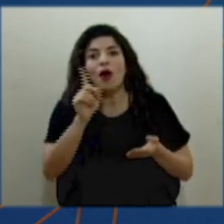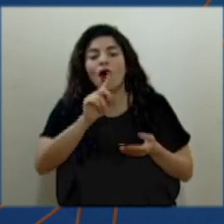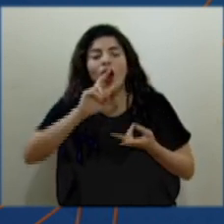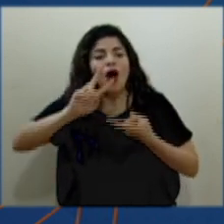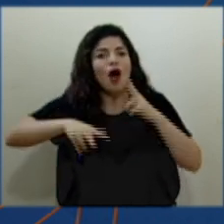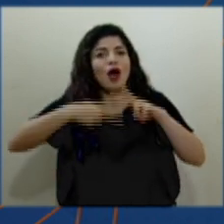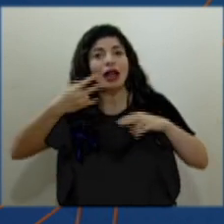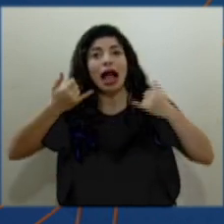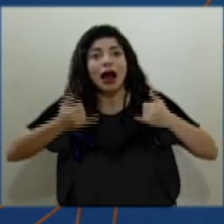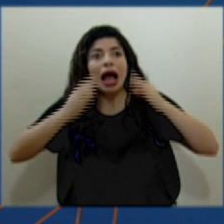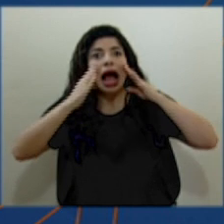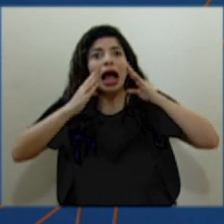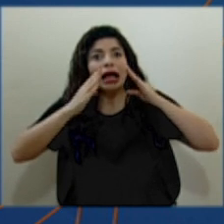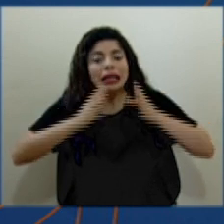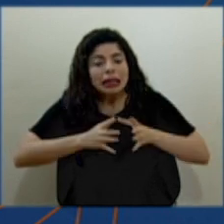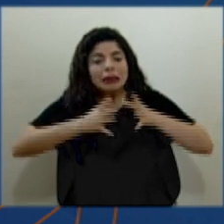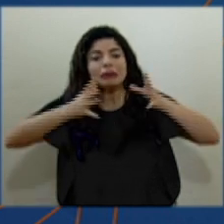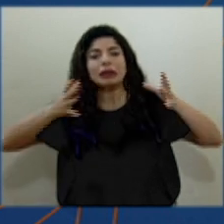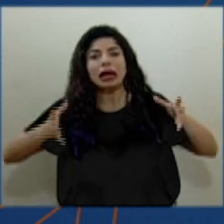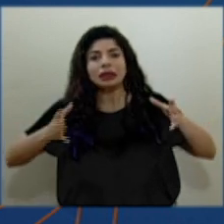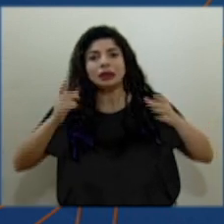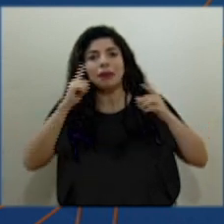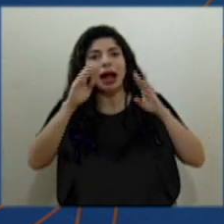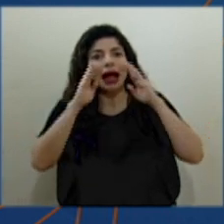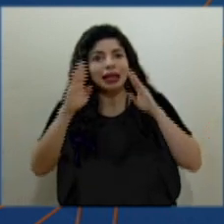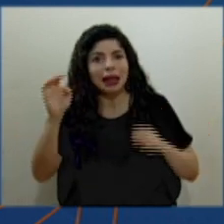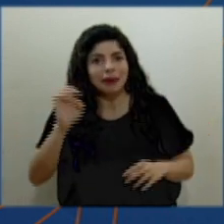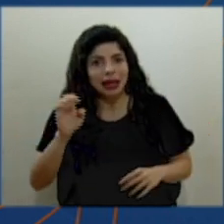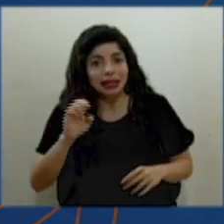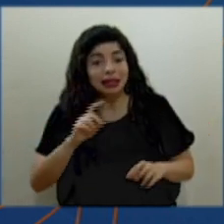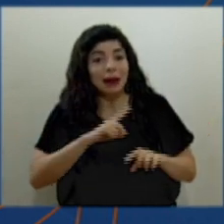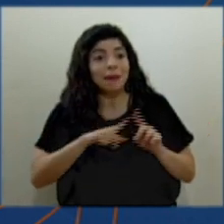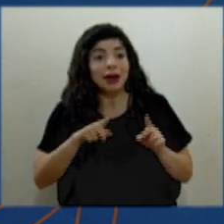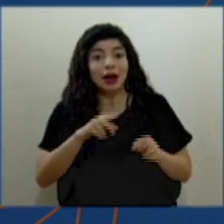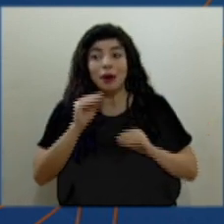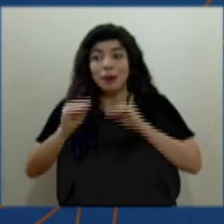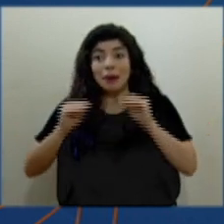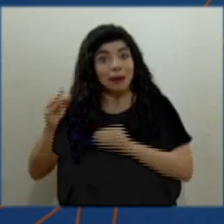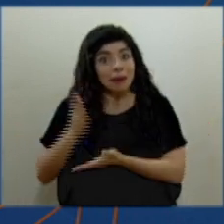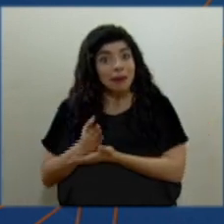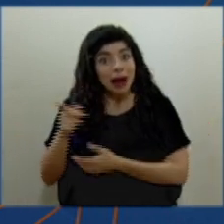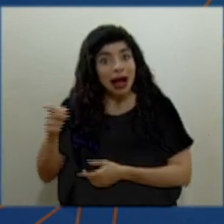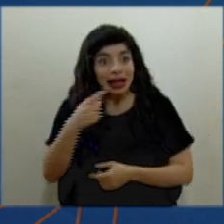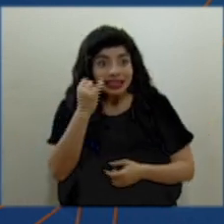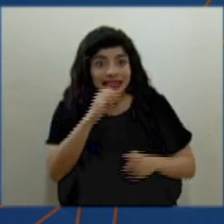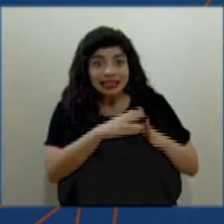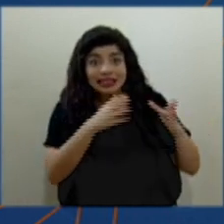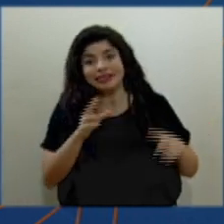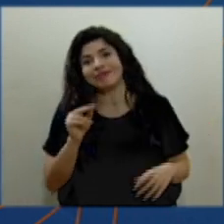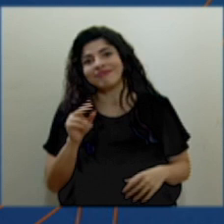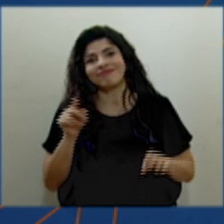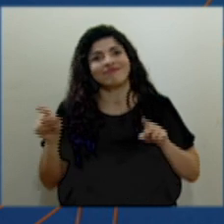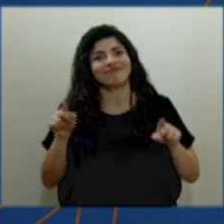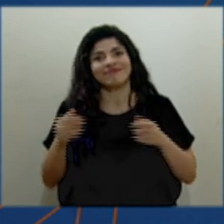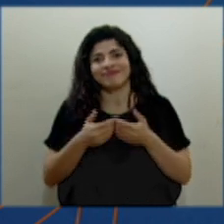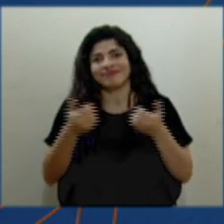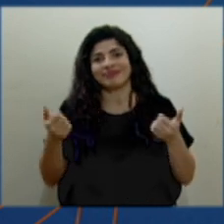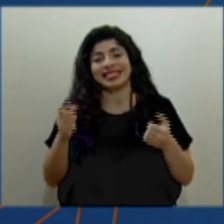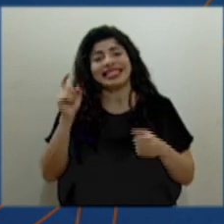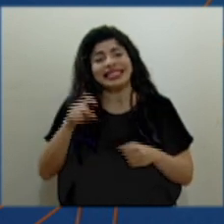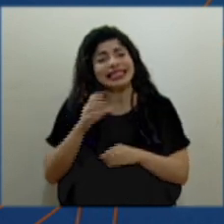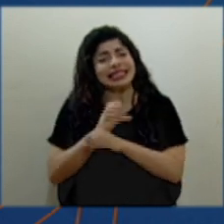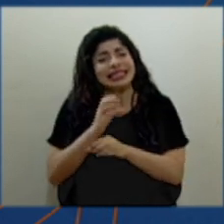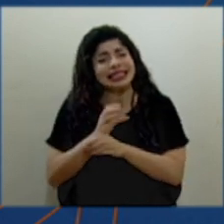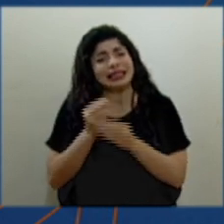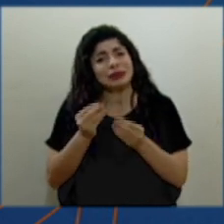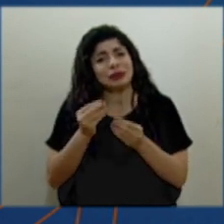estamos aumentando las atenciones de emergencias, pero eso no para el contagio. Entonces, por favor, tenemos que tener muchísimo cuidado y seguirnos